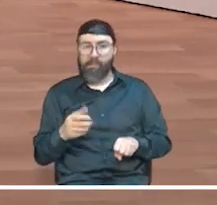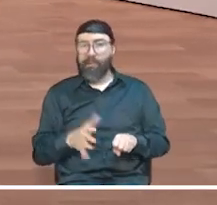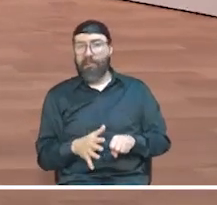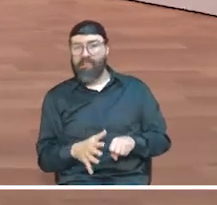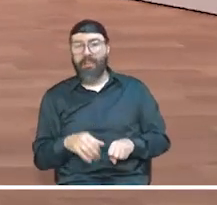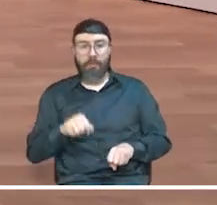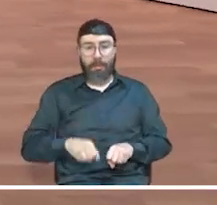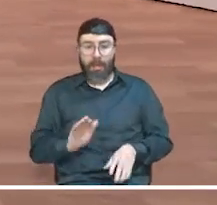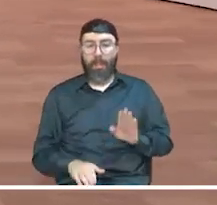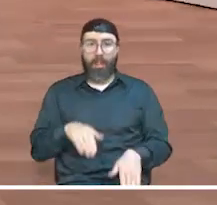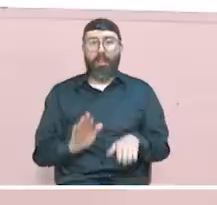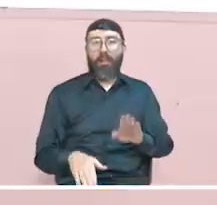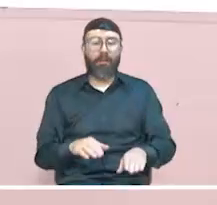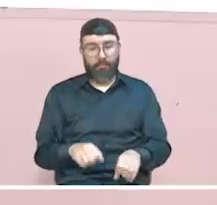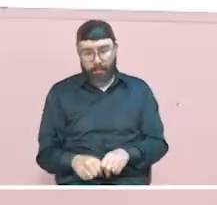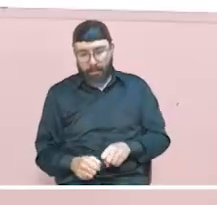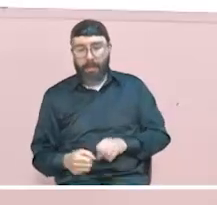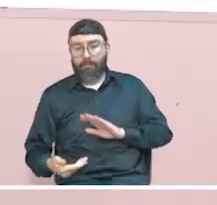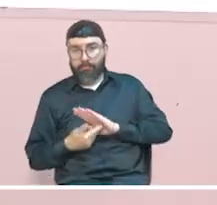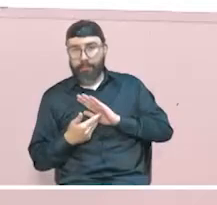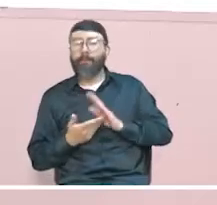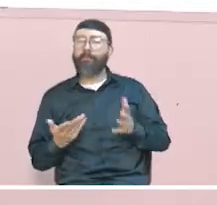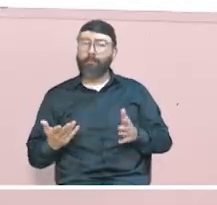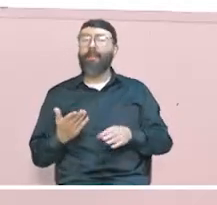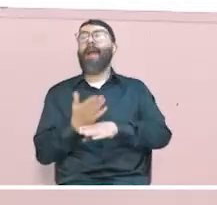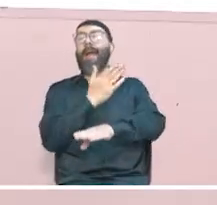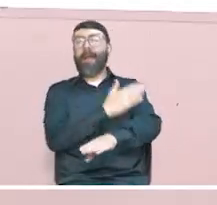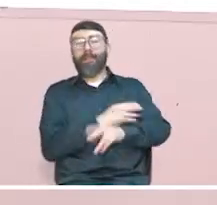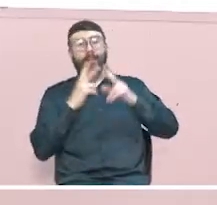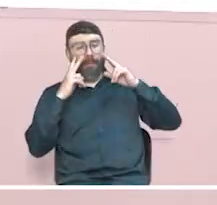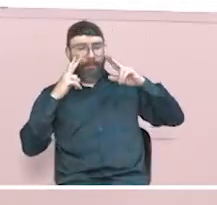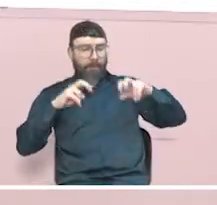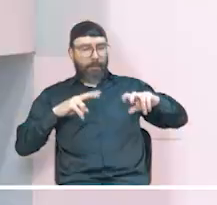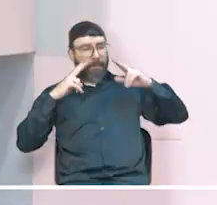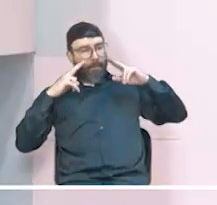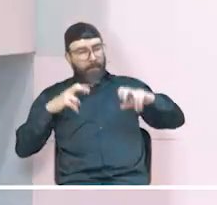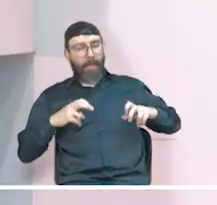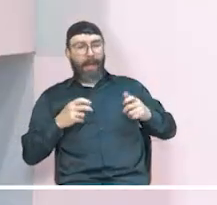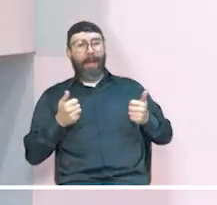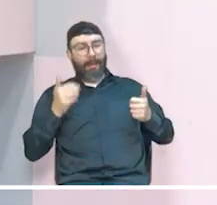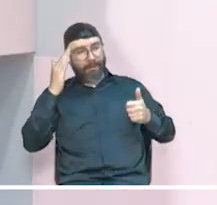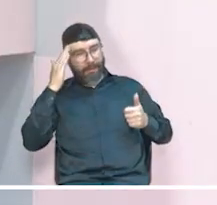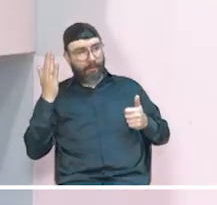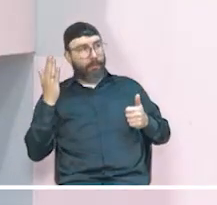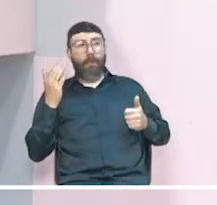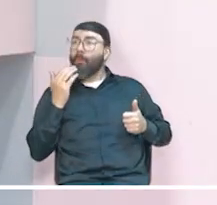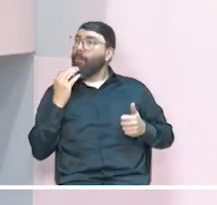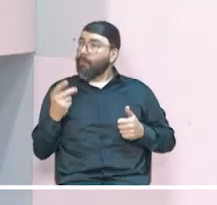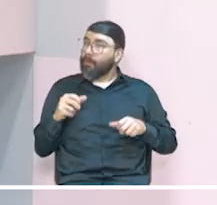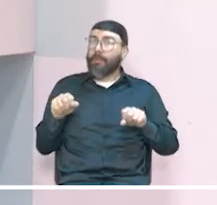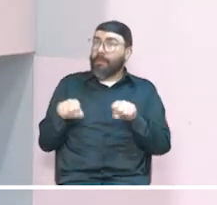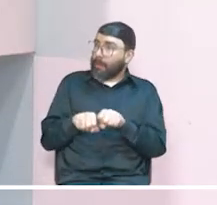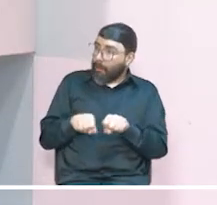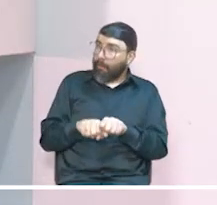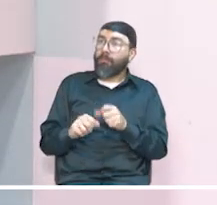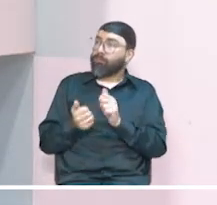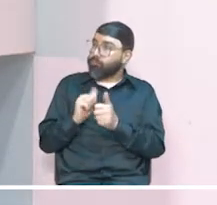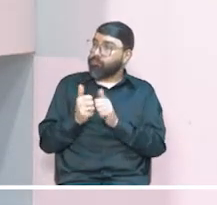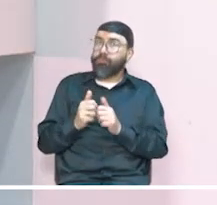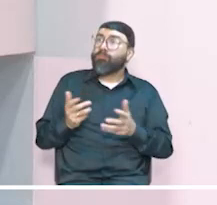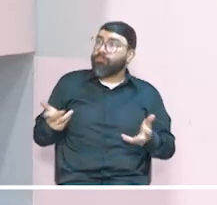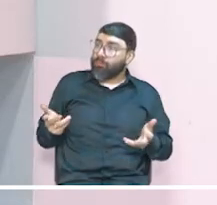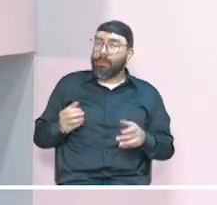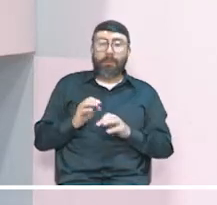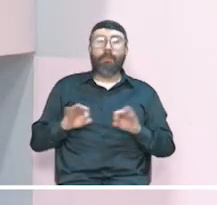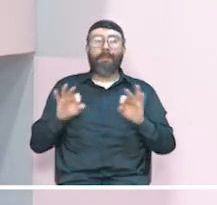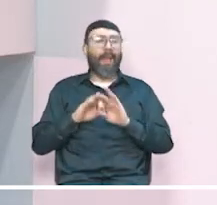entrar a revisar para dar algún tipo de pautas pues que se pueden. Doctor, cuéntenos un poquito respecto al calzado, que es un tema muy importante, porque realmente cuando uno va y